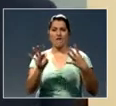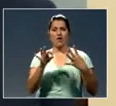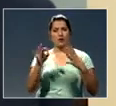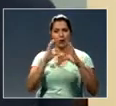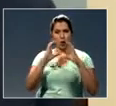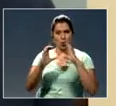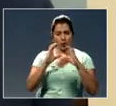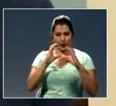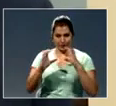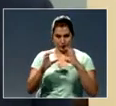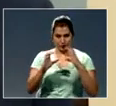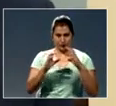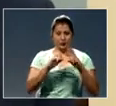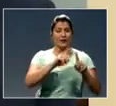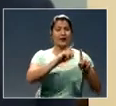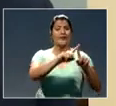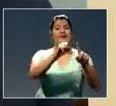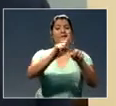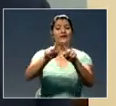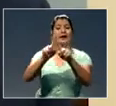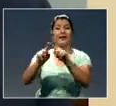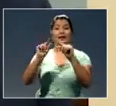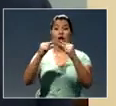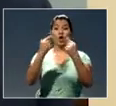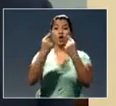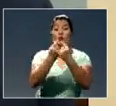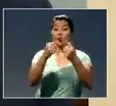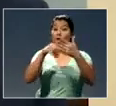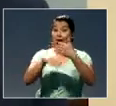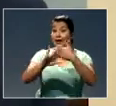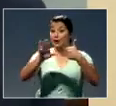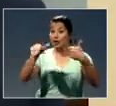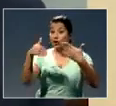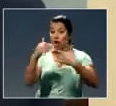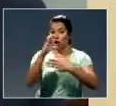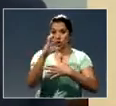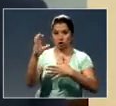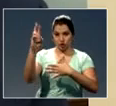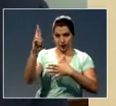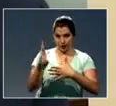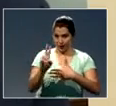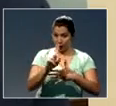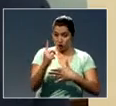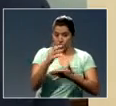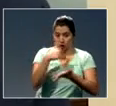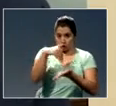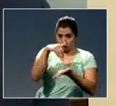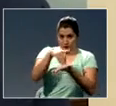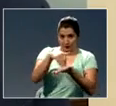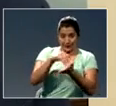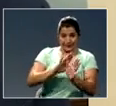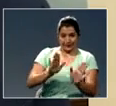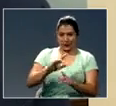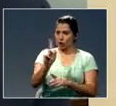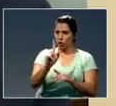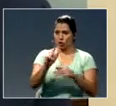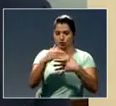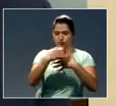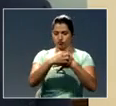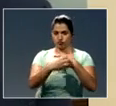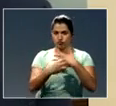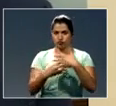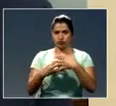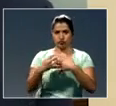grupos, pero en todo el país, con un enfoque que no se concentra en el Valle Central y que están dirigidos